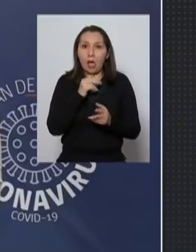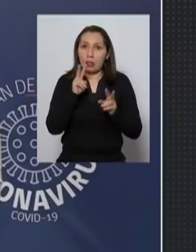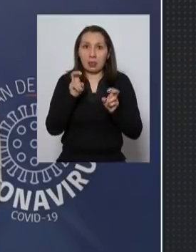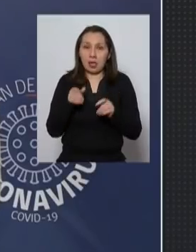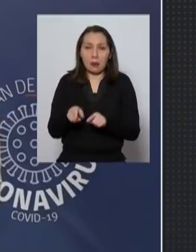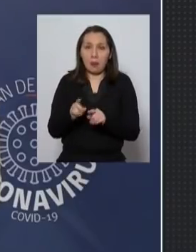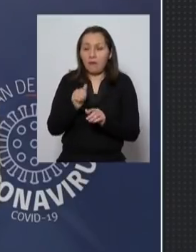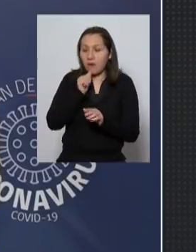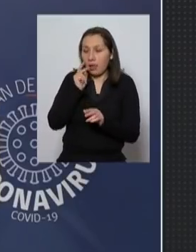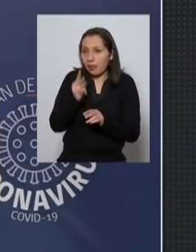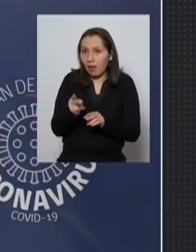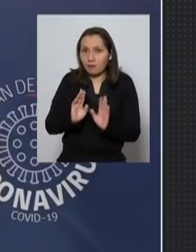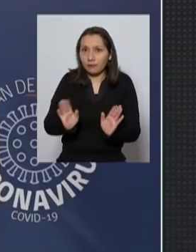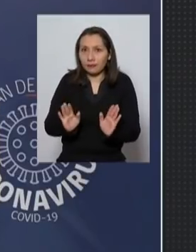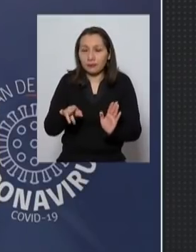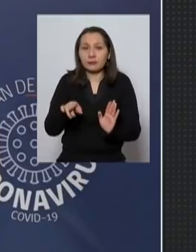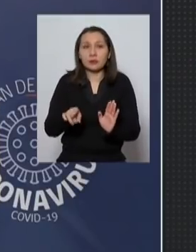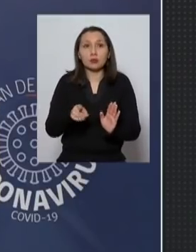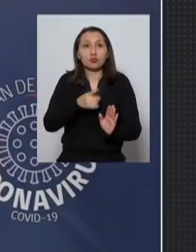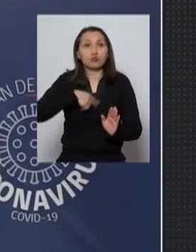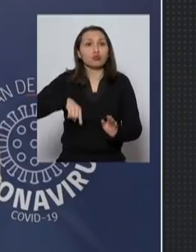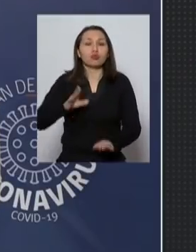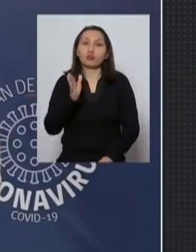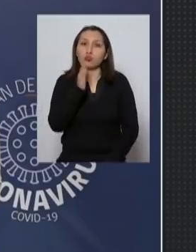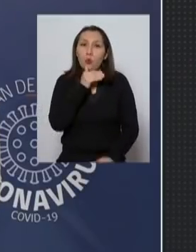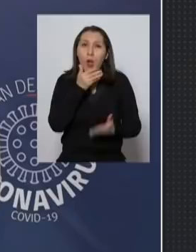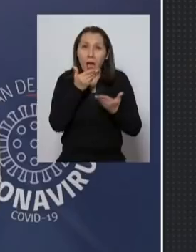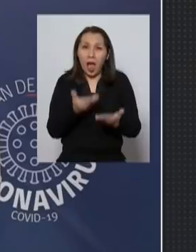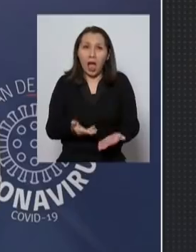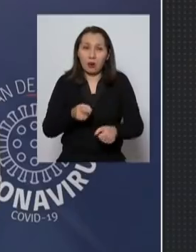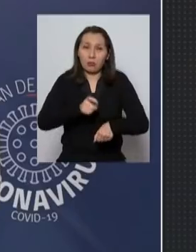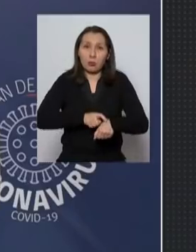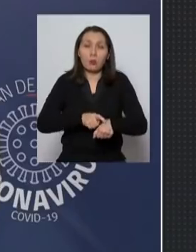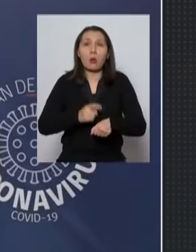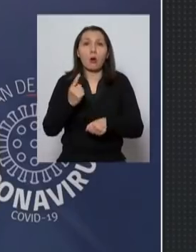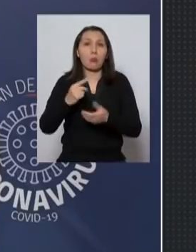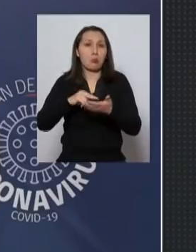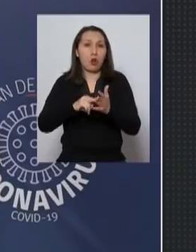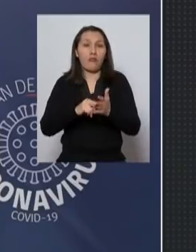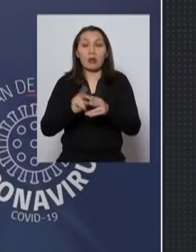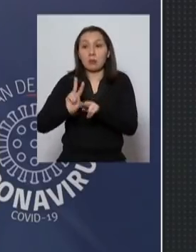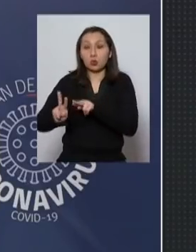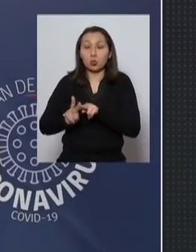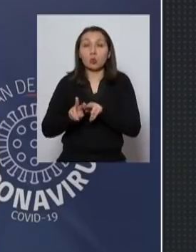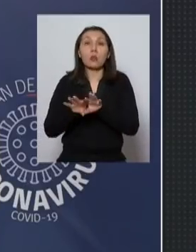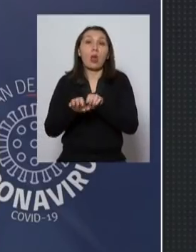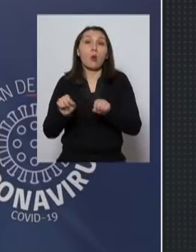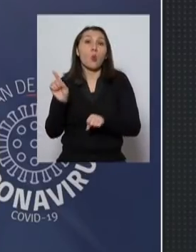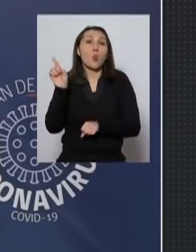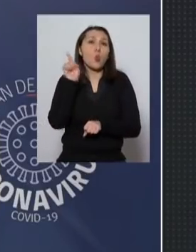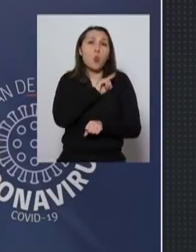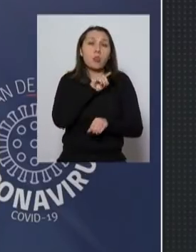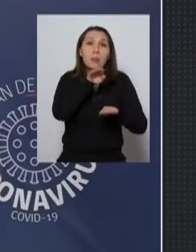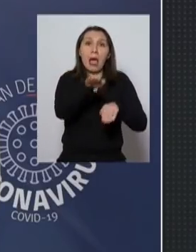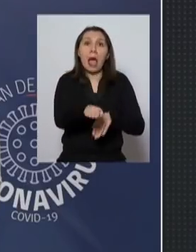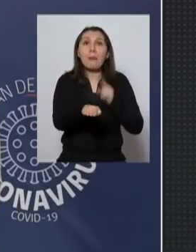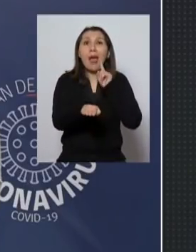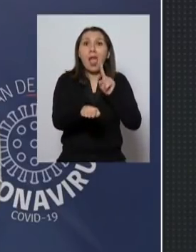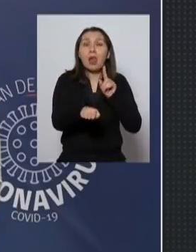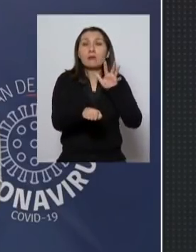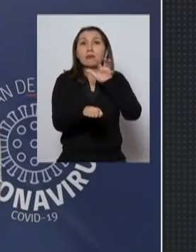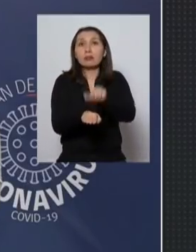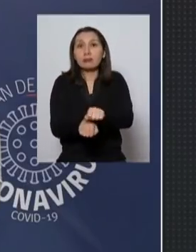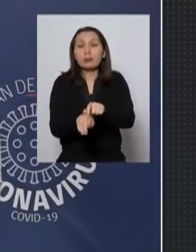lo tanto, obviamente nosotros no tenemos en este minuto un problema que solucionar de acuerdo a la última cama.